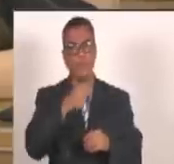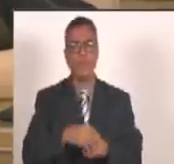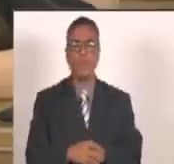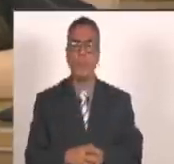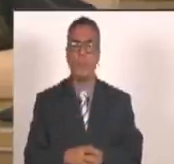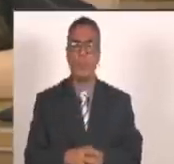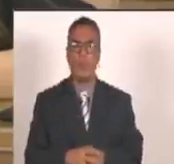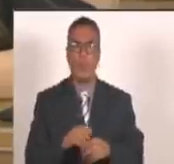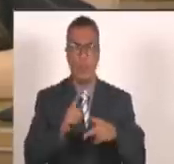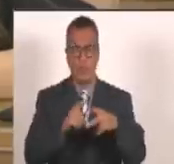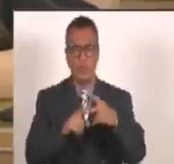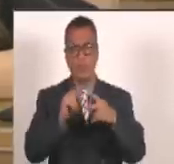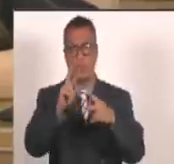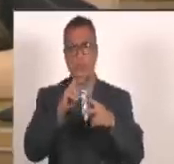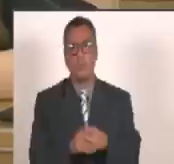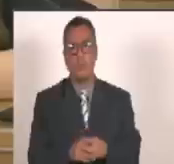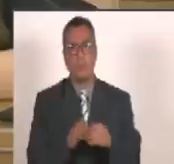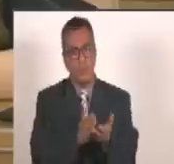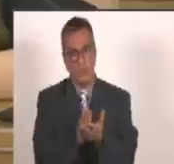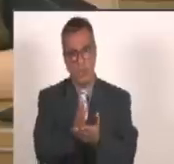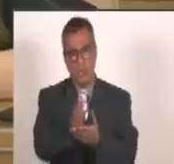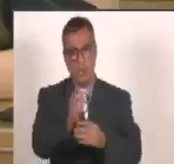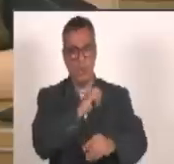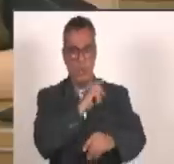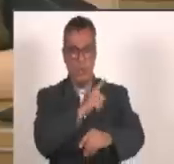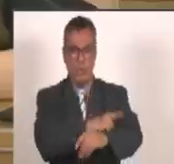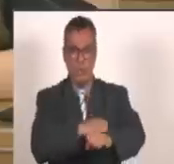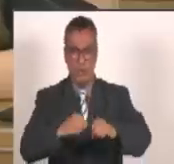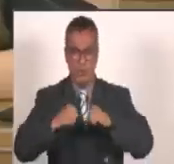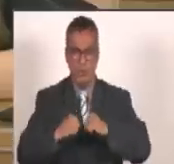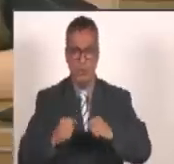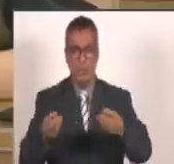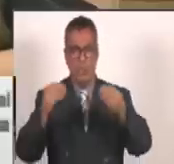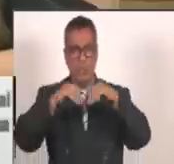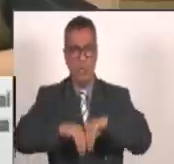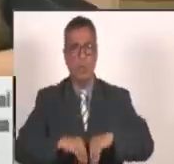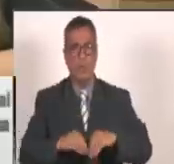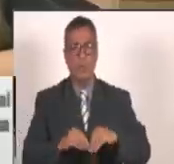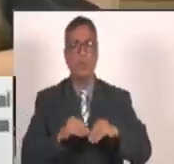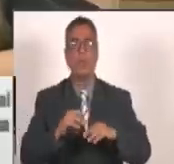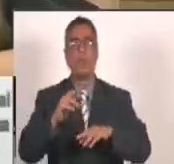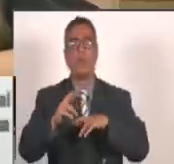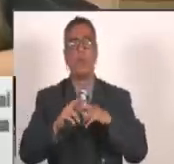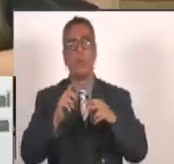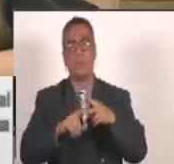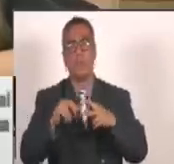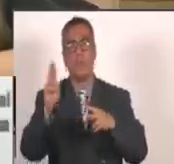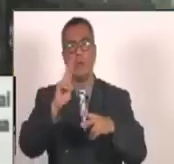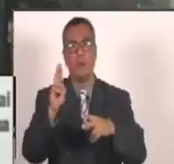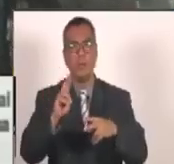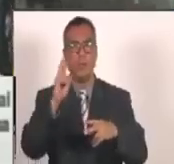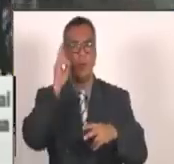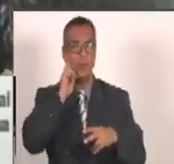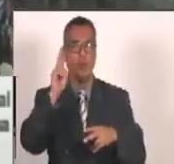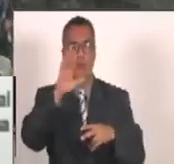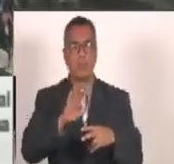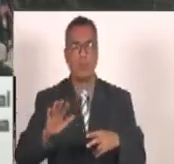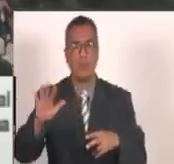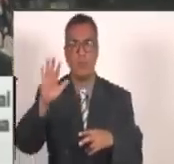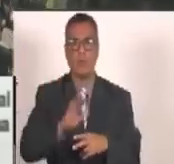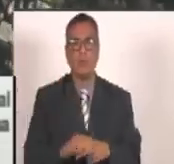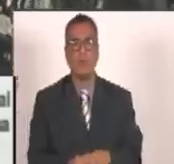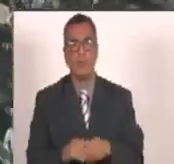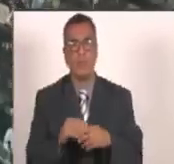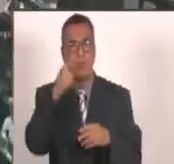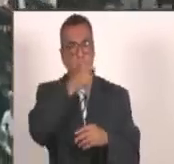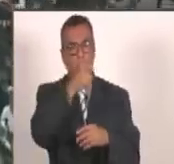raseros. Segundo, continuar el fortalecimiento de acuerdos y convenios entre la República Bolivariana de Venezuela